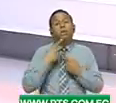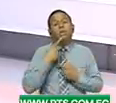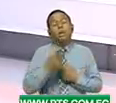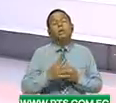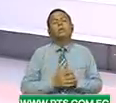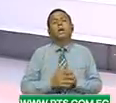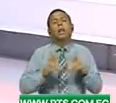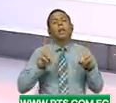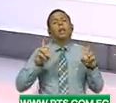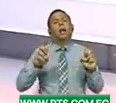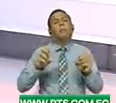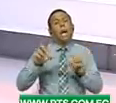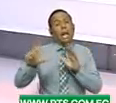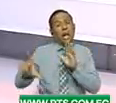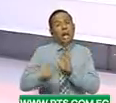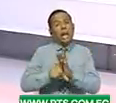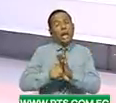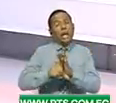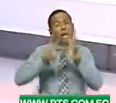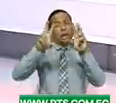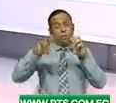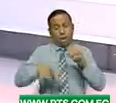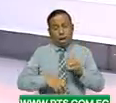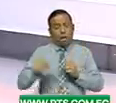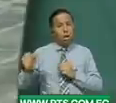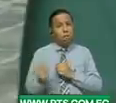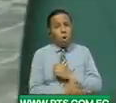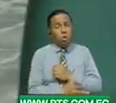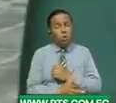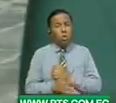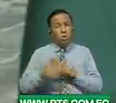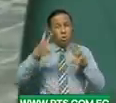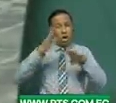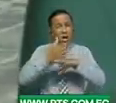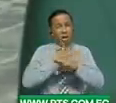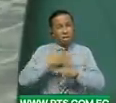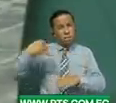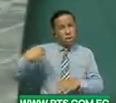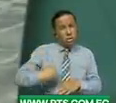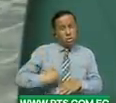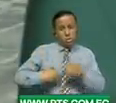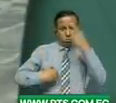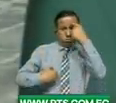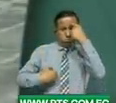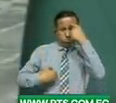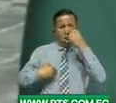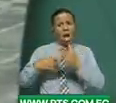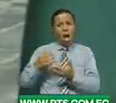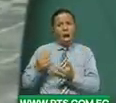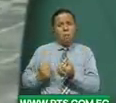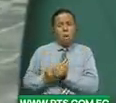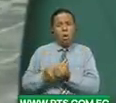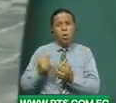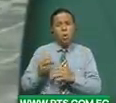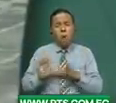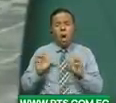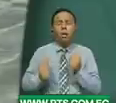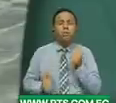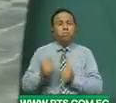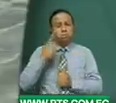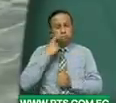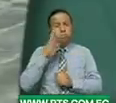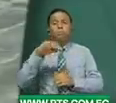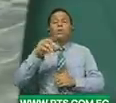de la ley de aborto por violación. No es un tema que el gobierno lo está considerando. El gobierno nacional